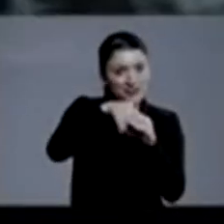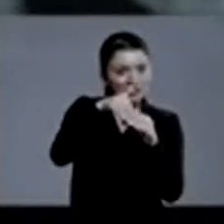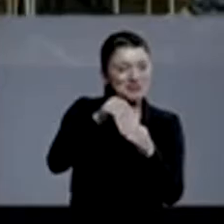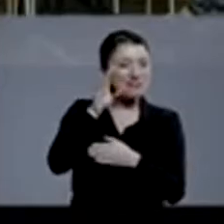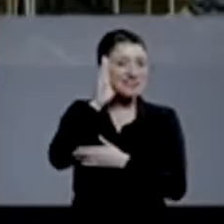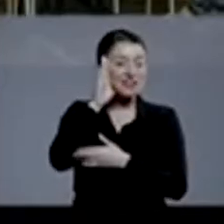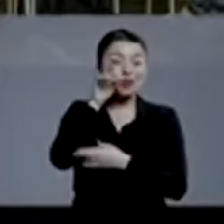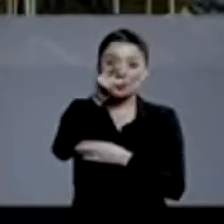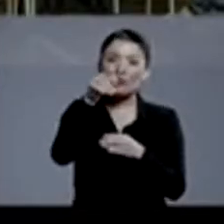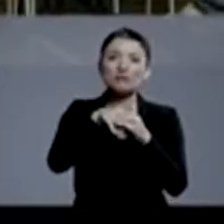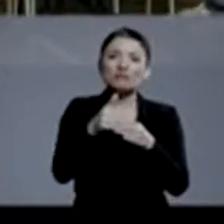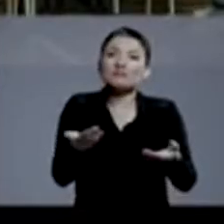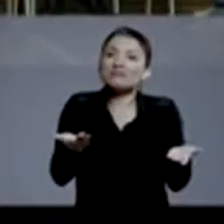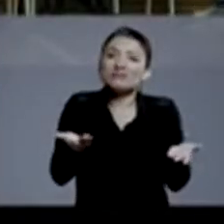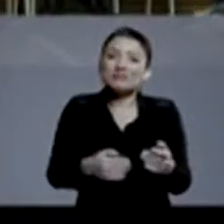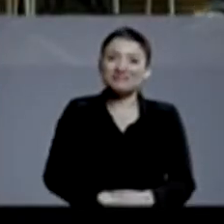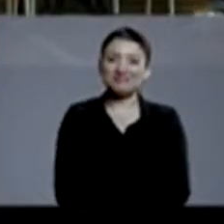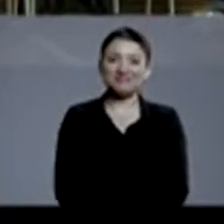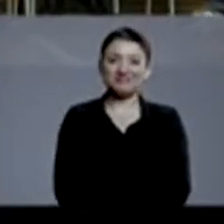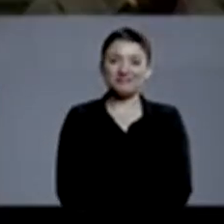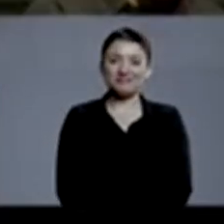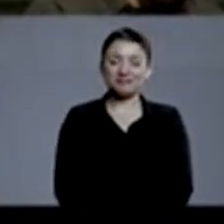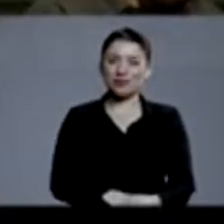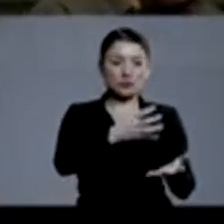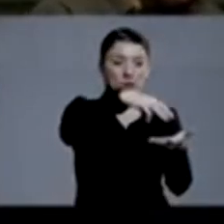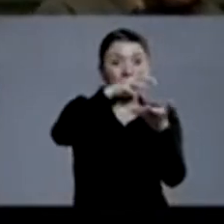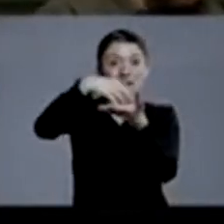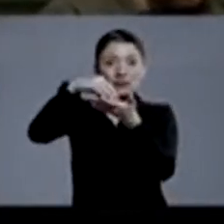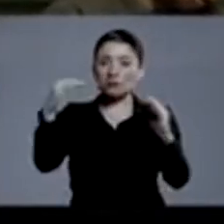Cuando votas por Michelle, estás votando por